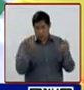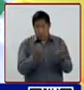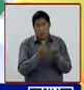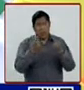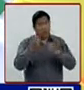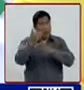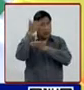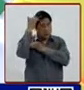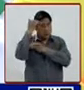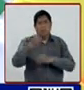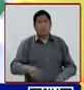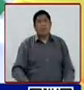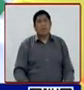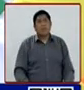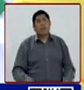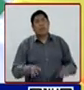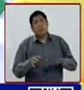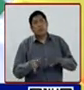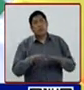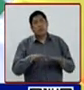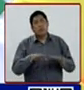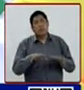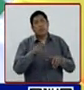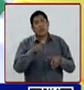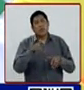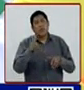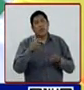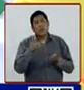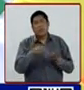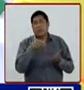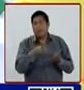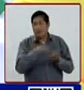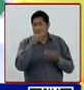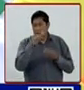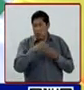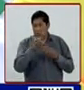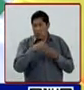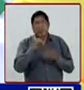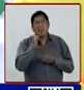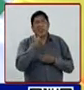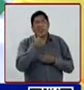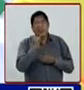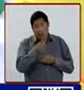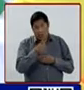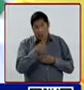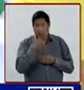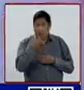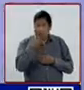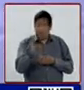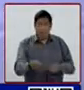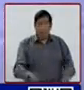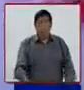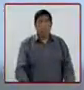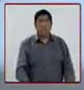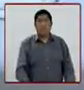Cruz. Cerca de 36 millones de dólares por día, como lo habíamos dicho.